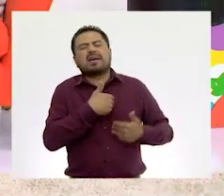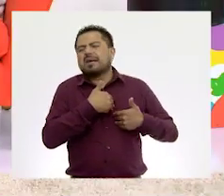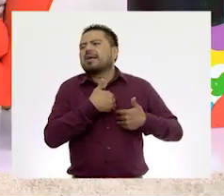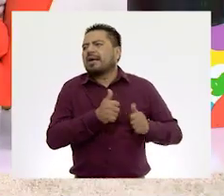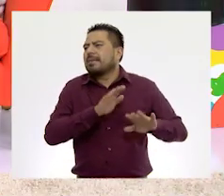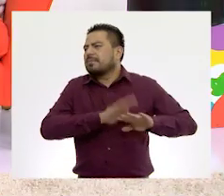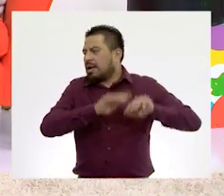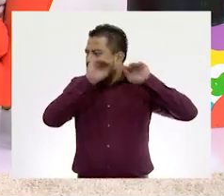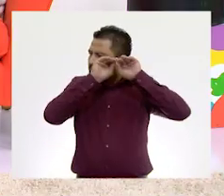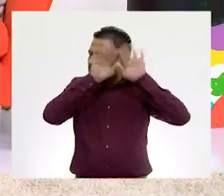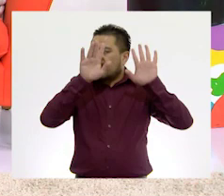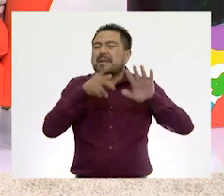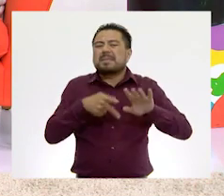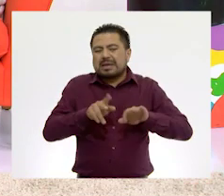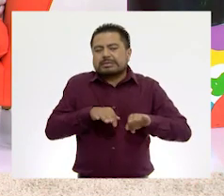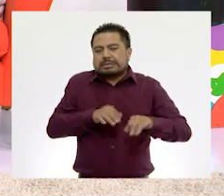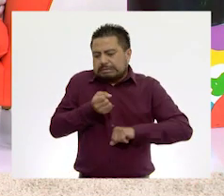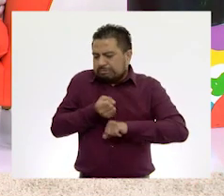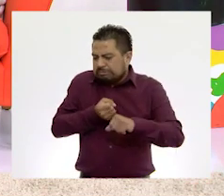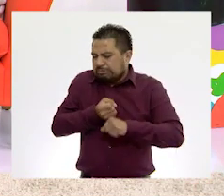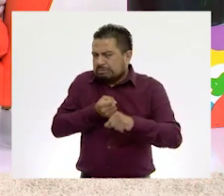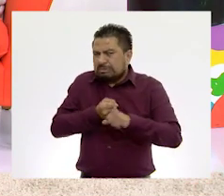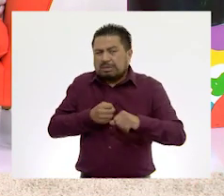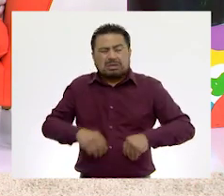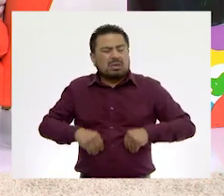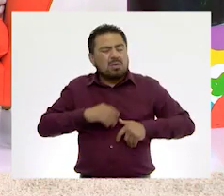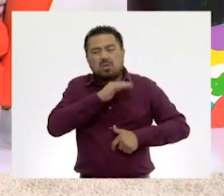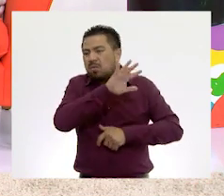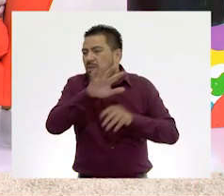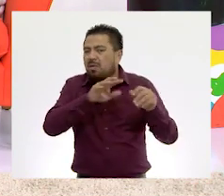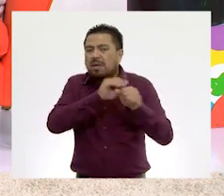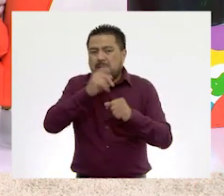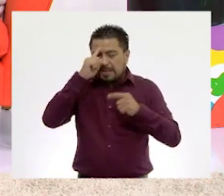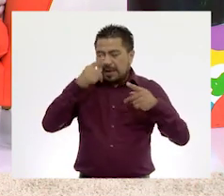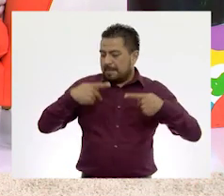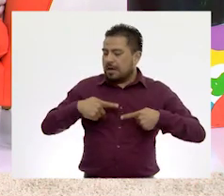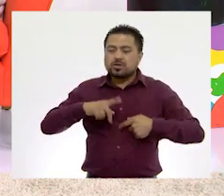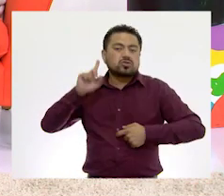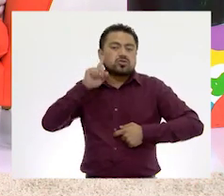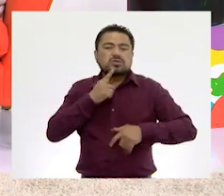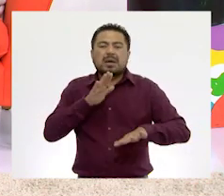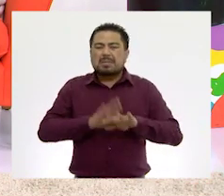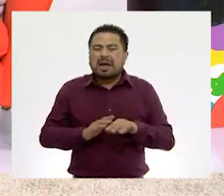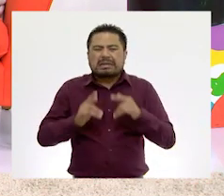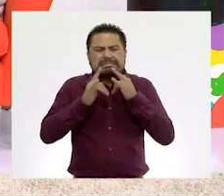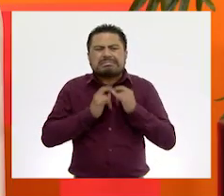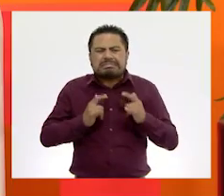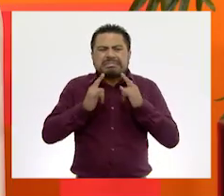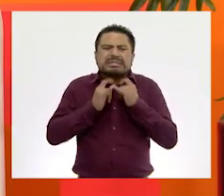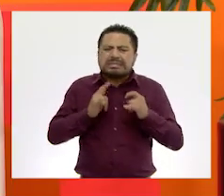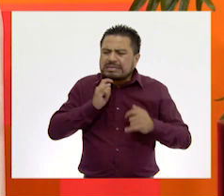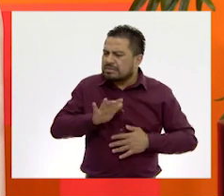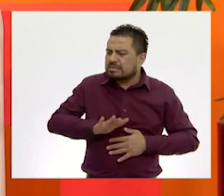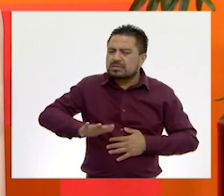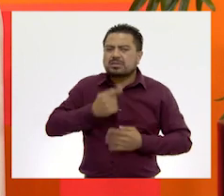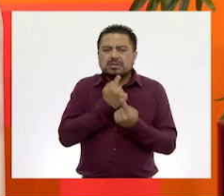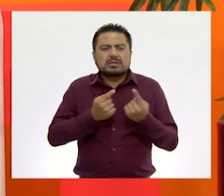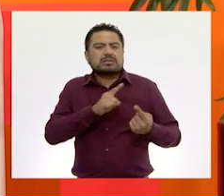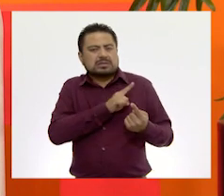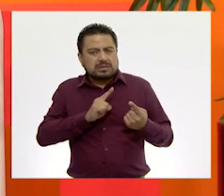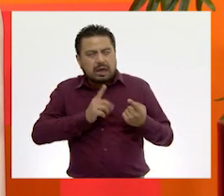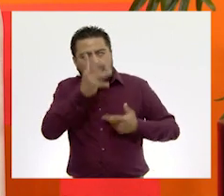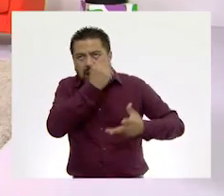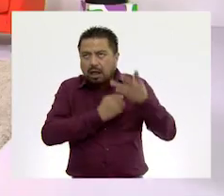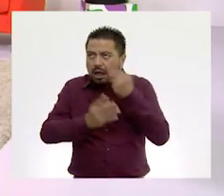un trabajo larguísimo, de toda una vida para una persona sorda, de mucho esfuerzo. Los niños tienen que aprender